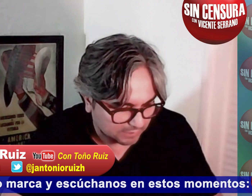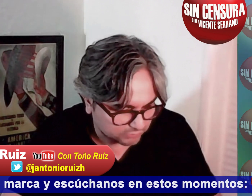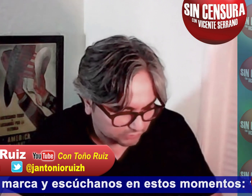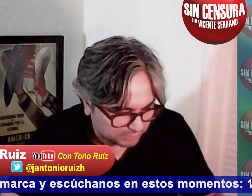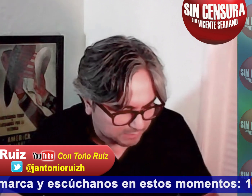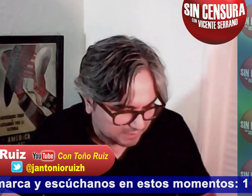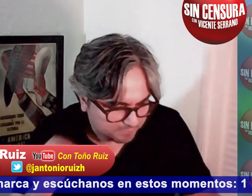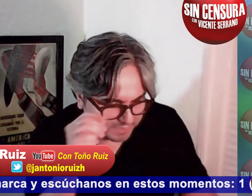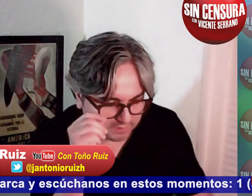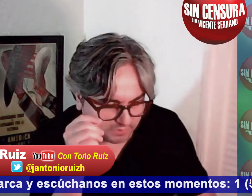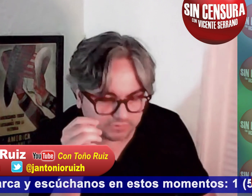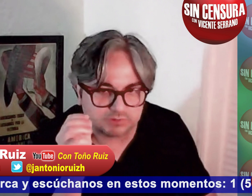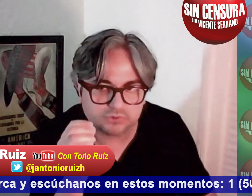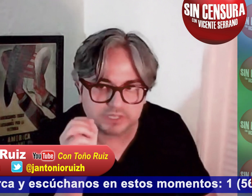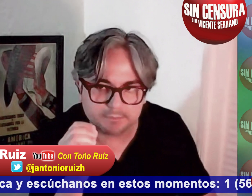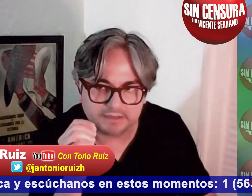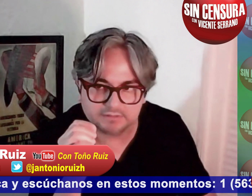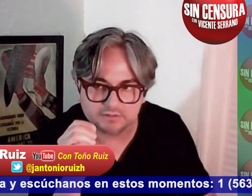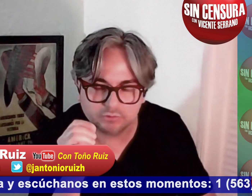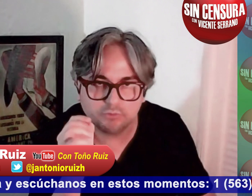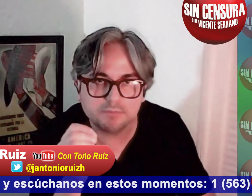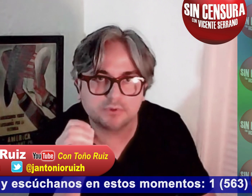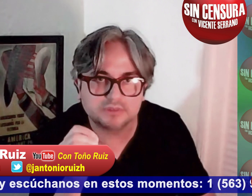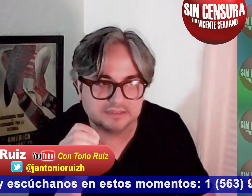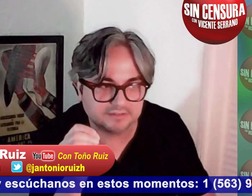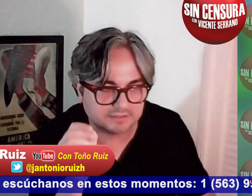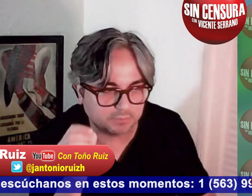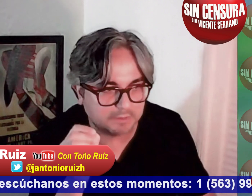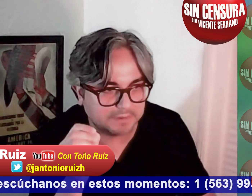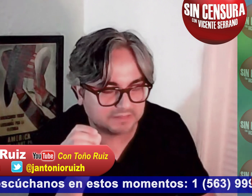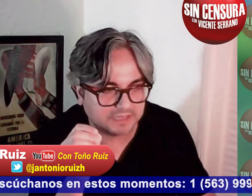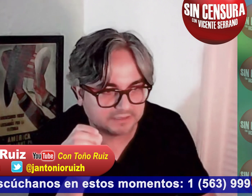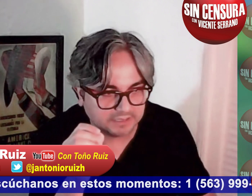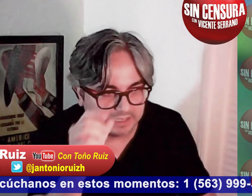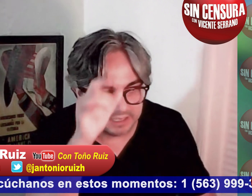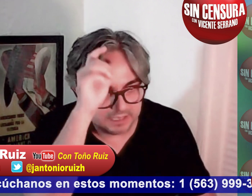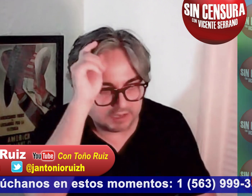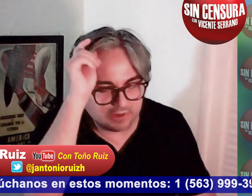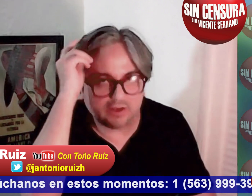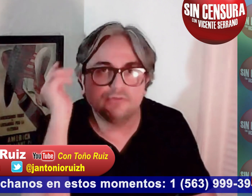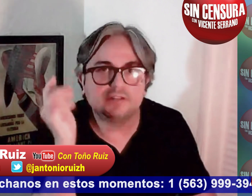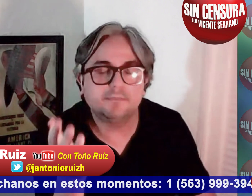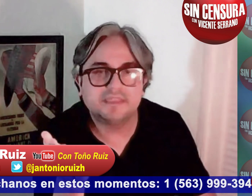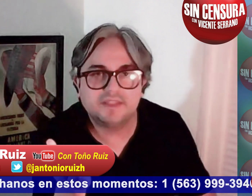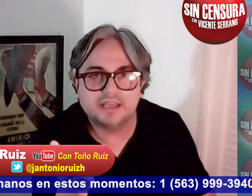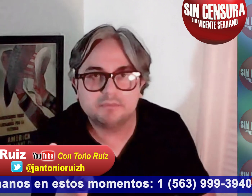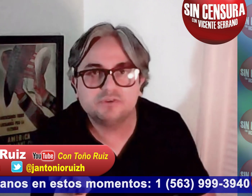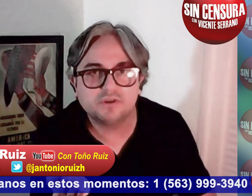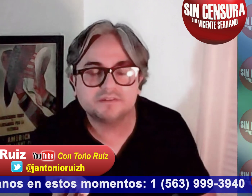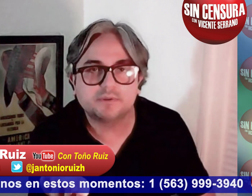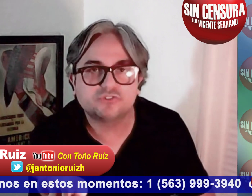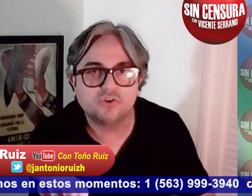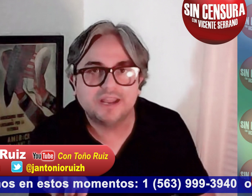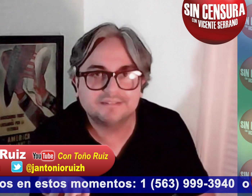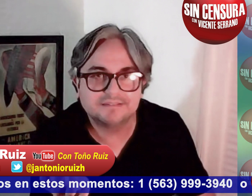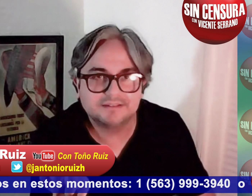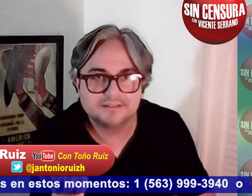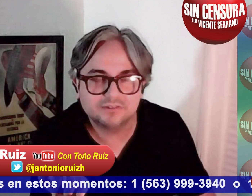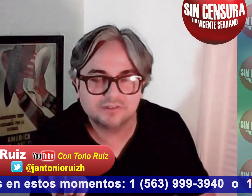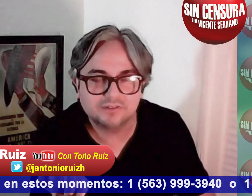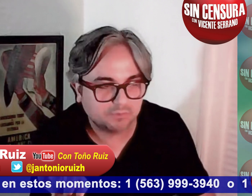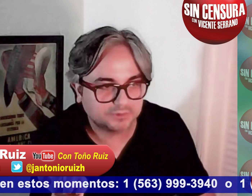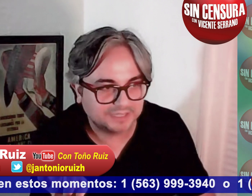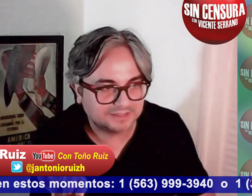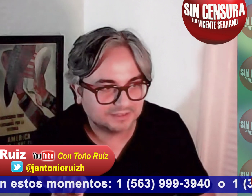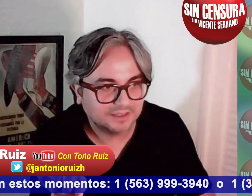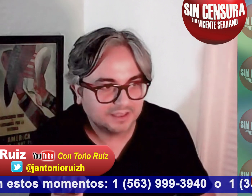sobre el outsourcing. Mire, todos estos temas son muy importantes que se puedan plantear en una conferencia mañanera que ven millones de personas. Eso